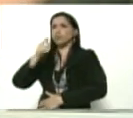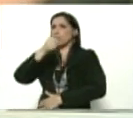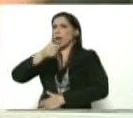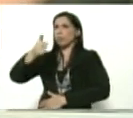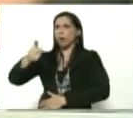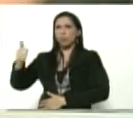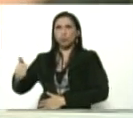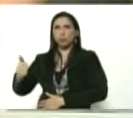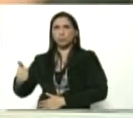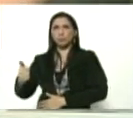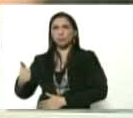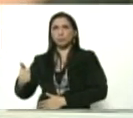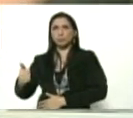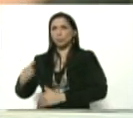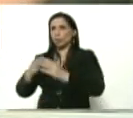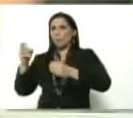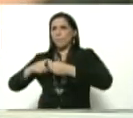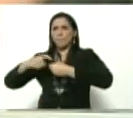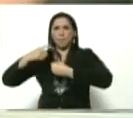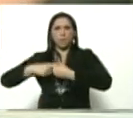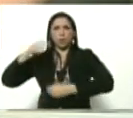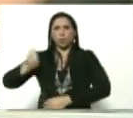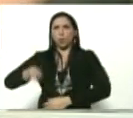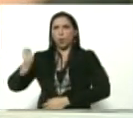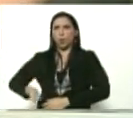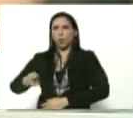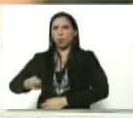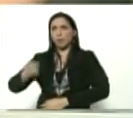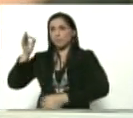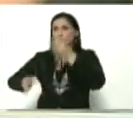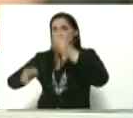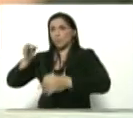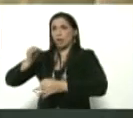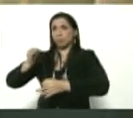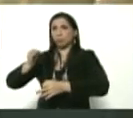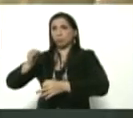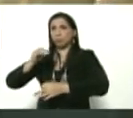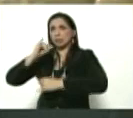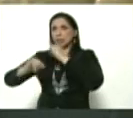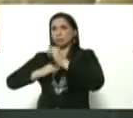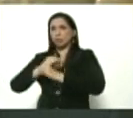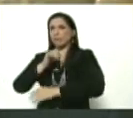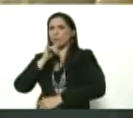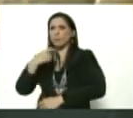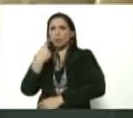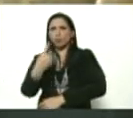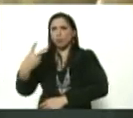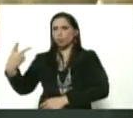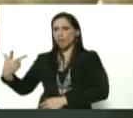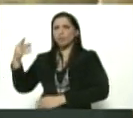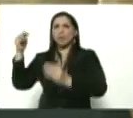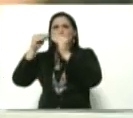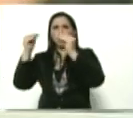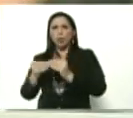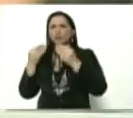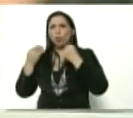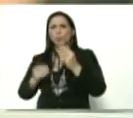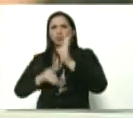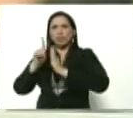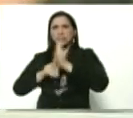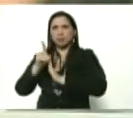uno de los miembros de la Corte Penal Internacional, informe 1, informe 2, informe 3, de acuerdo a cómo se